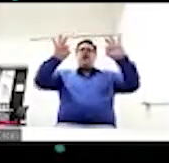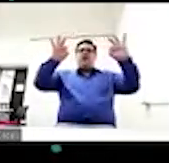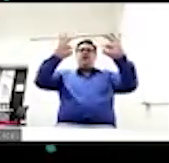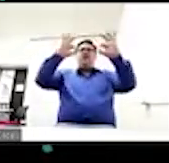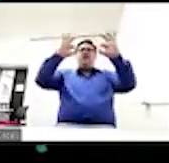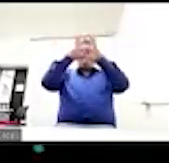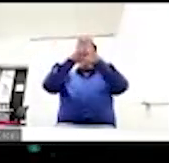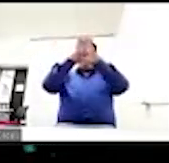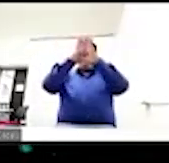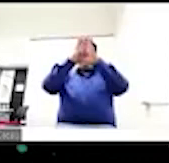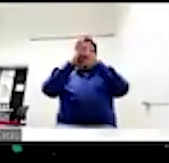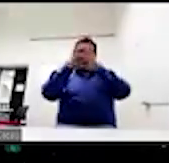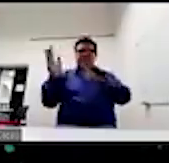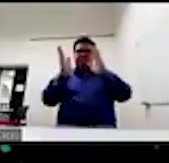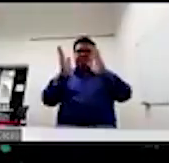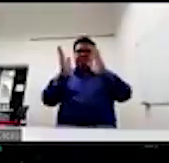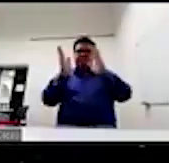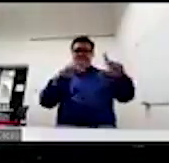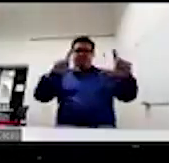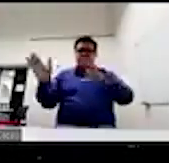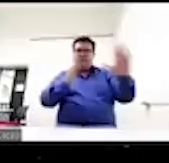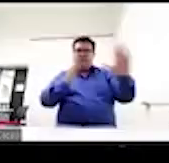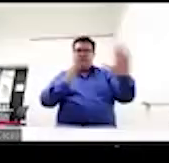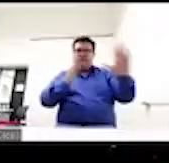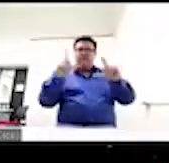¿Podrías cambiar de imagen, por favor?